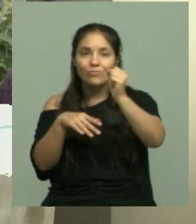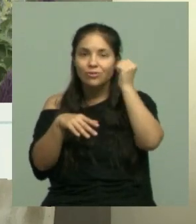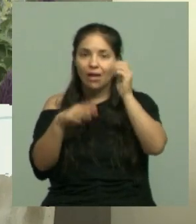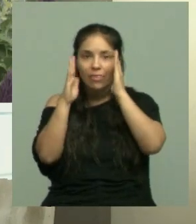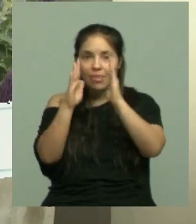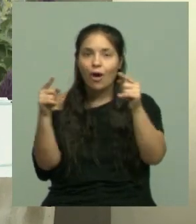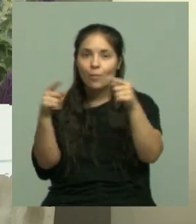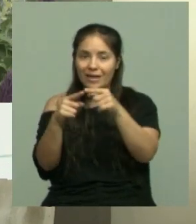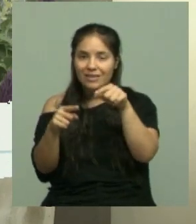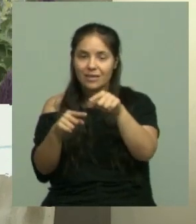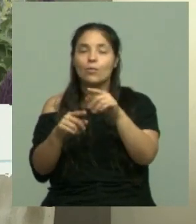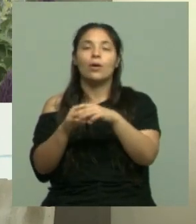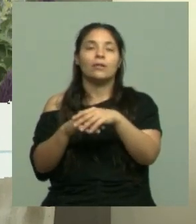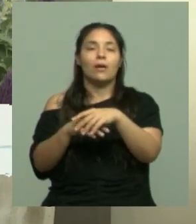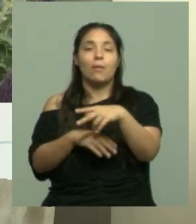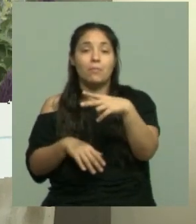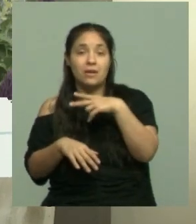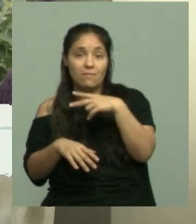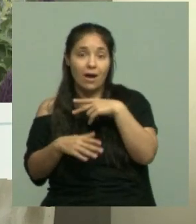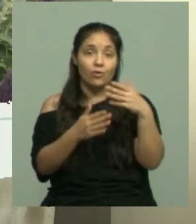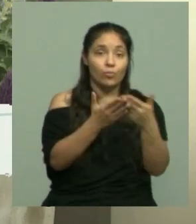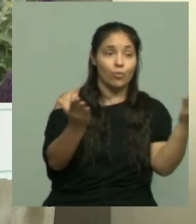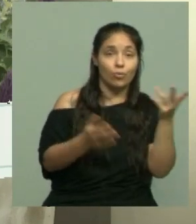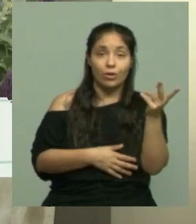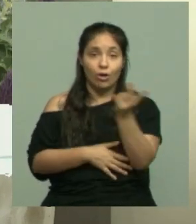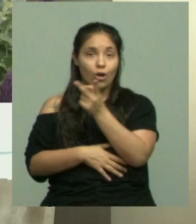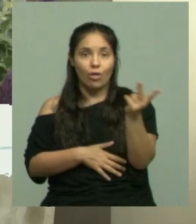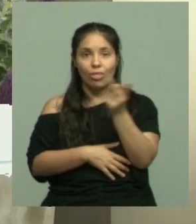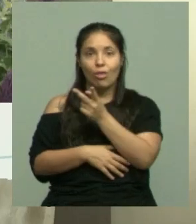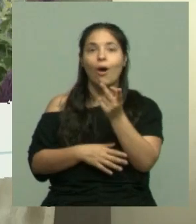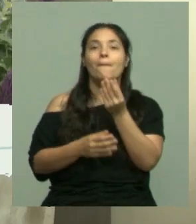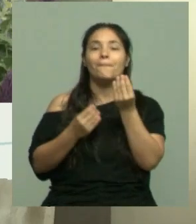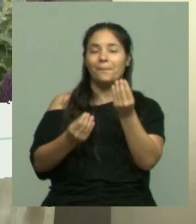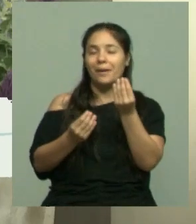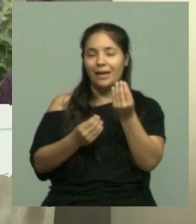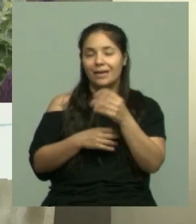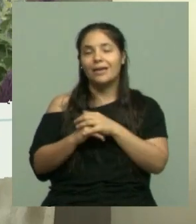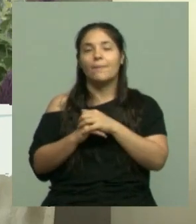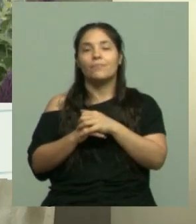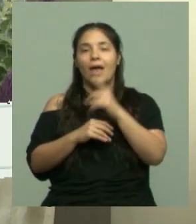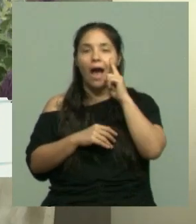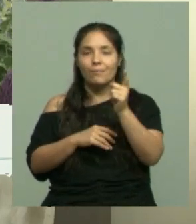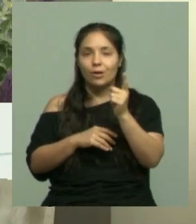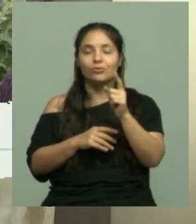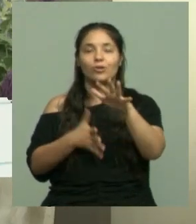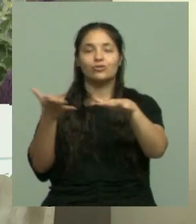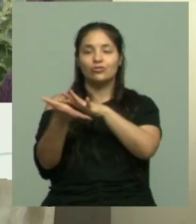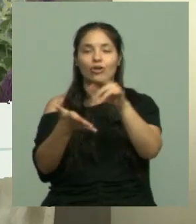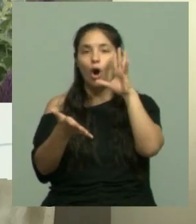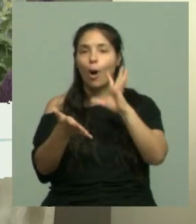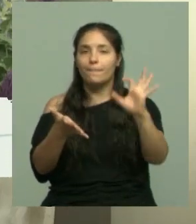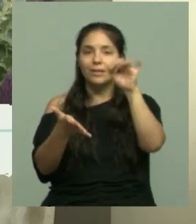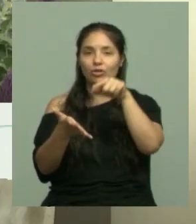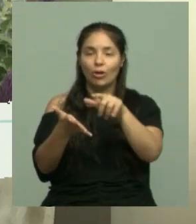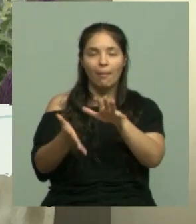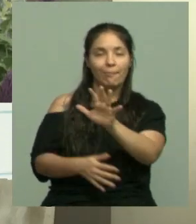aquellos sectores, tanto públicos como privados, que pretenden generar una acción subcutánea sobre la opinión pública, pero